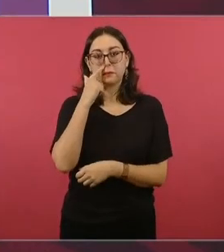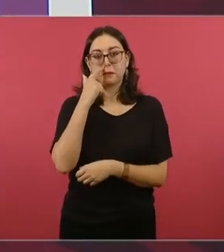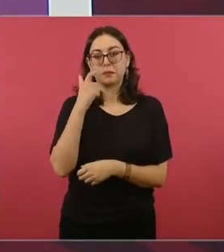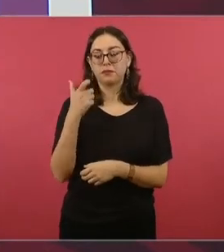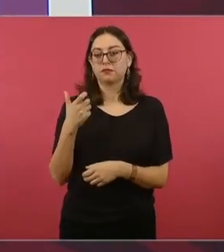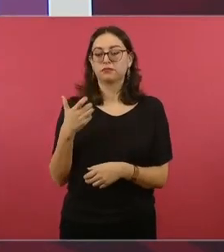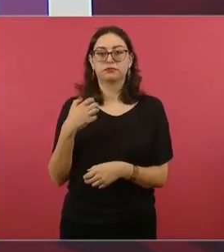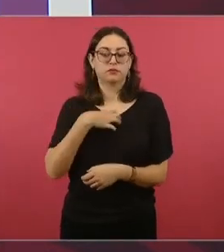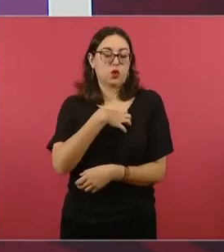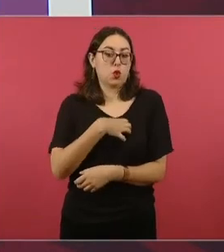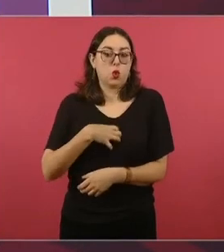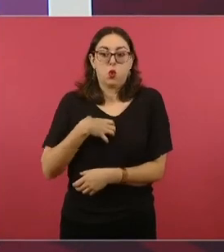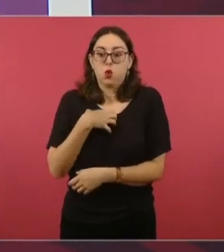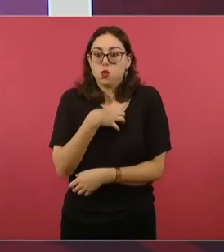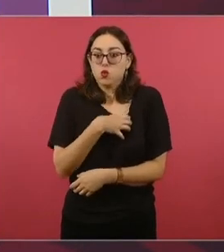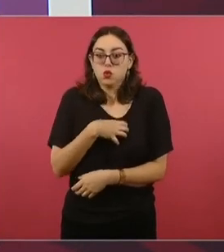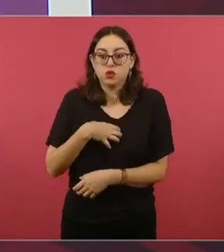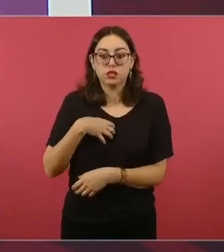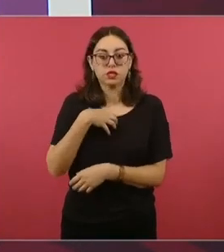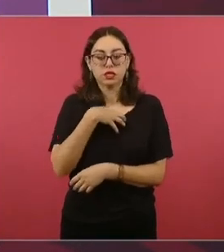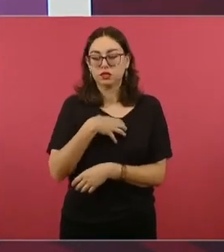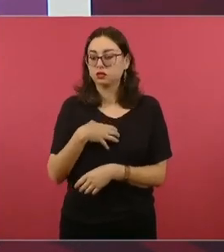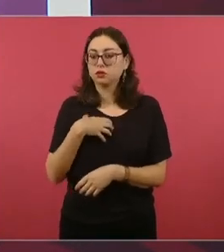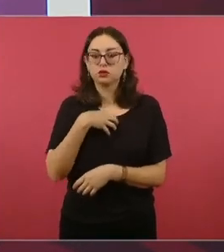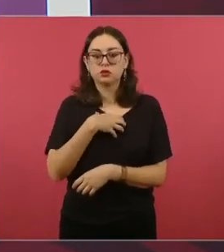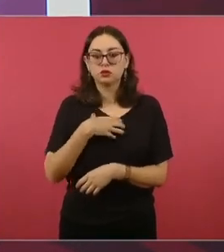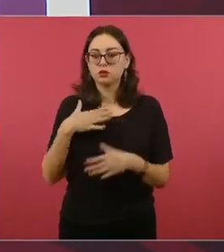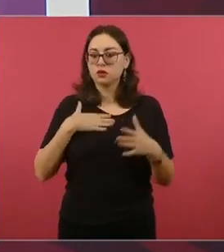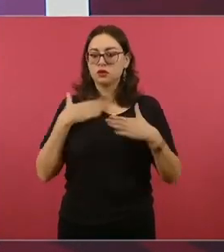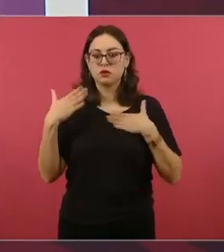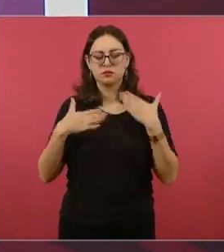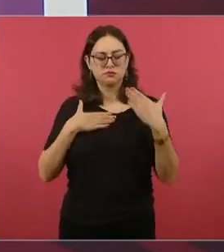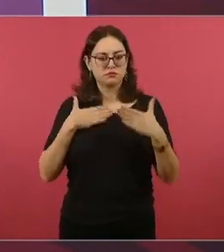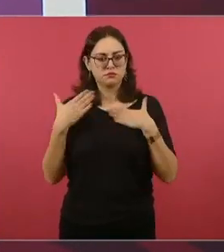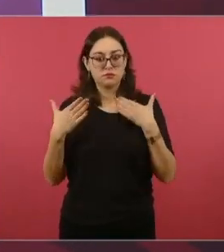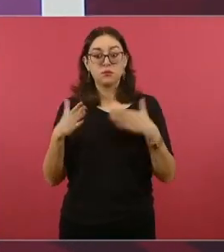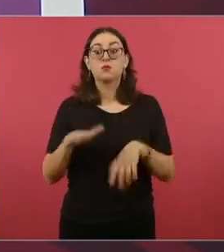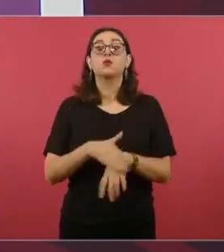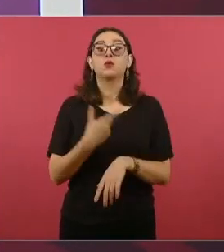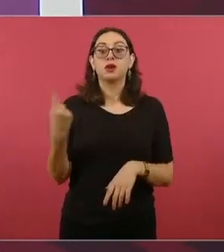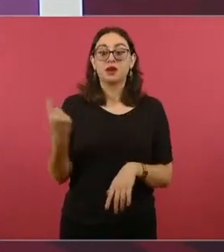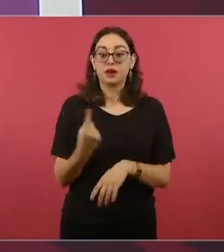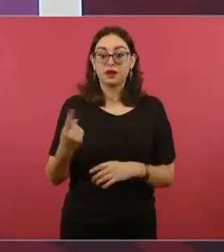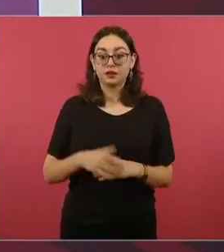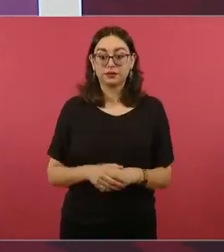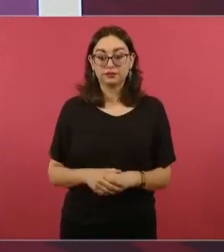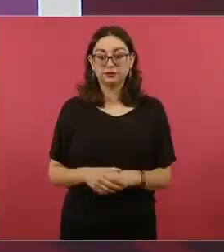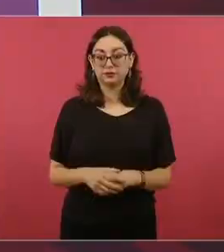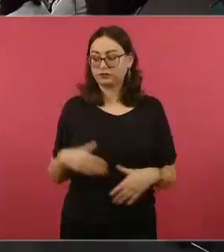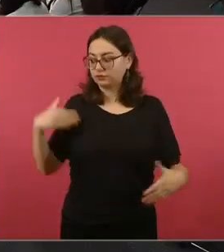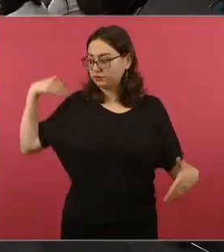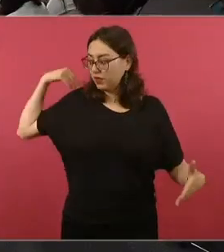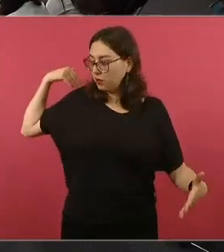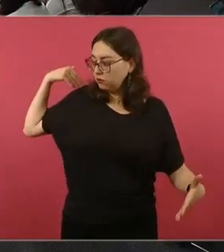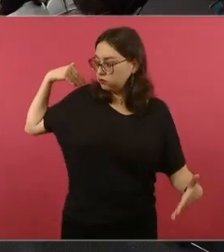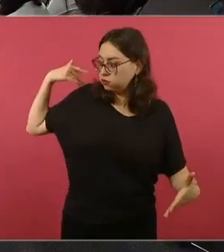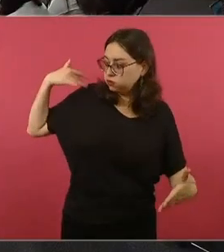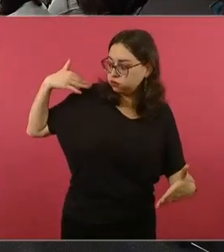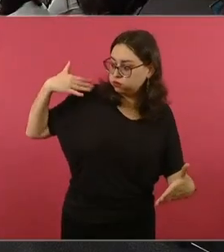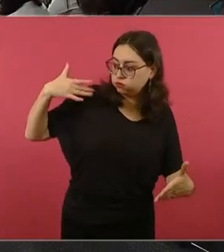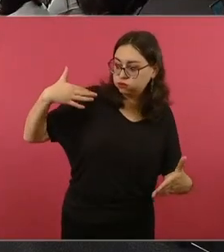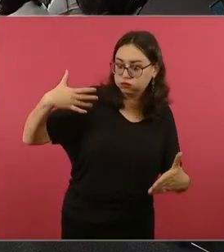celebraba que llevaban muchísimas horas, días,